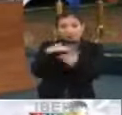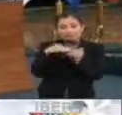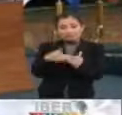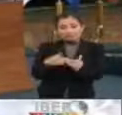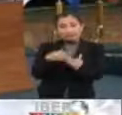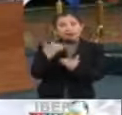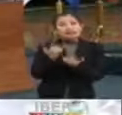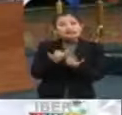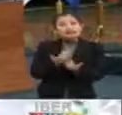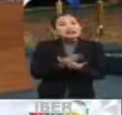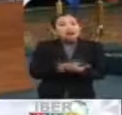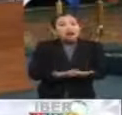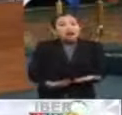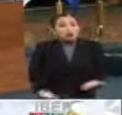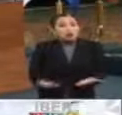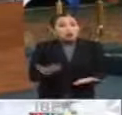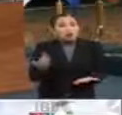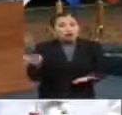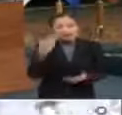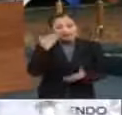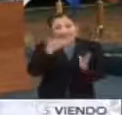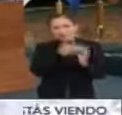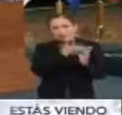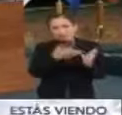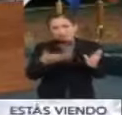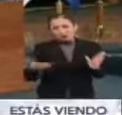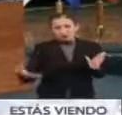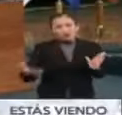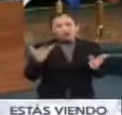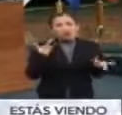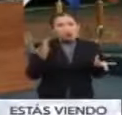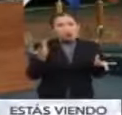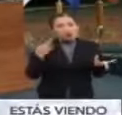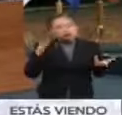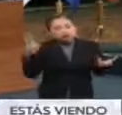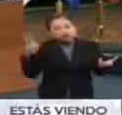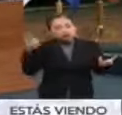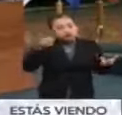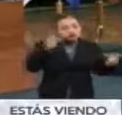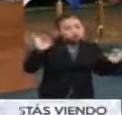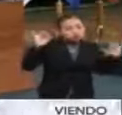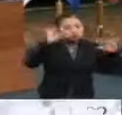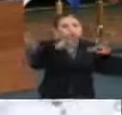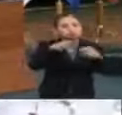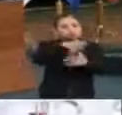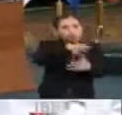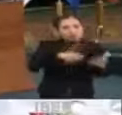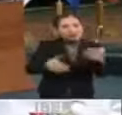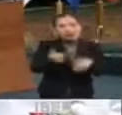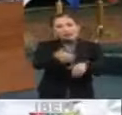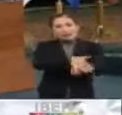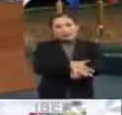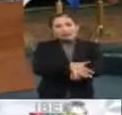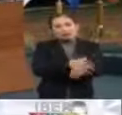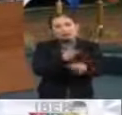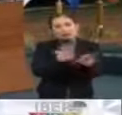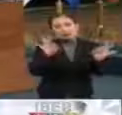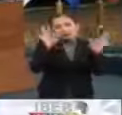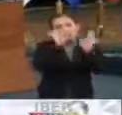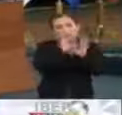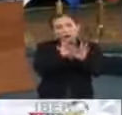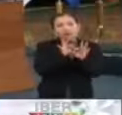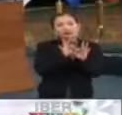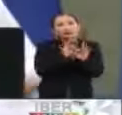democracia, y más ahora en este periodo de alternancia y de sucesión administrativa. Es